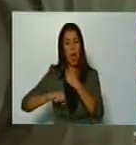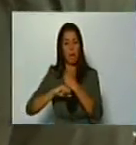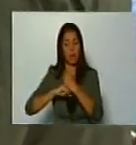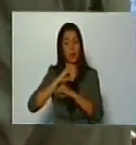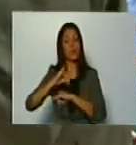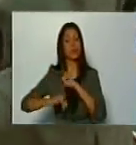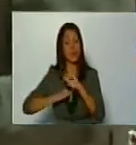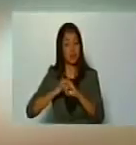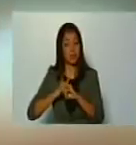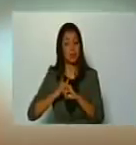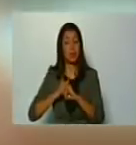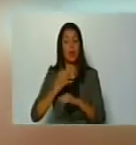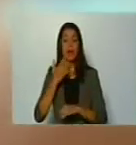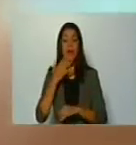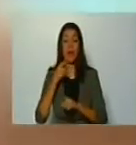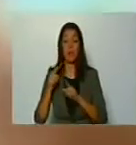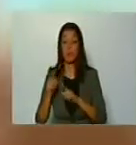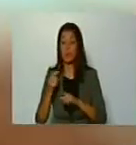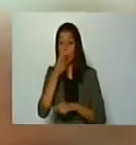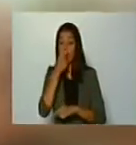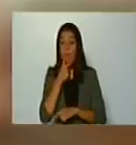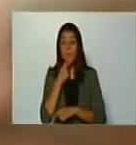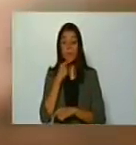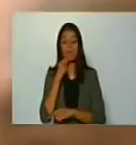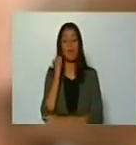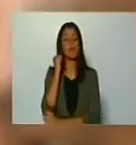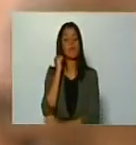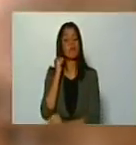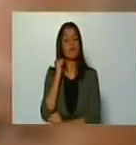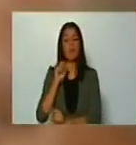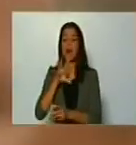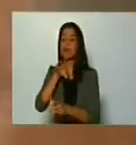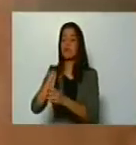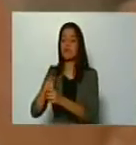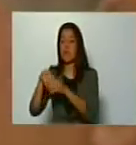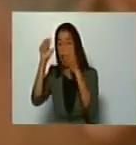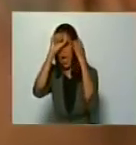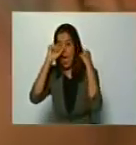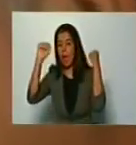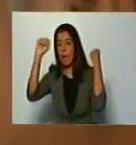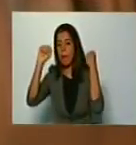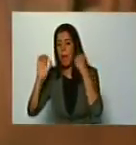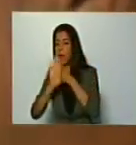que permite que delincuentes como estos vayan y se refugien en una embajada.